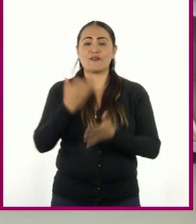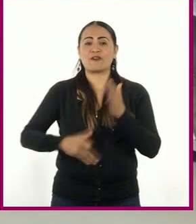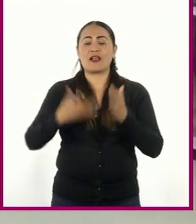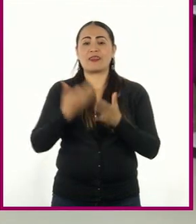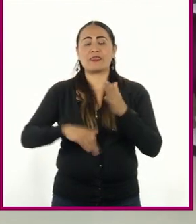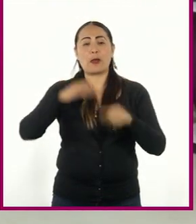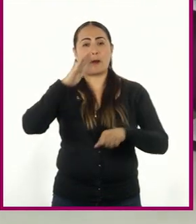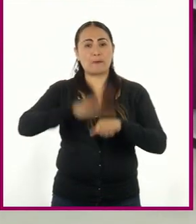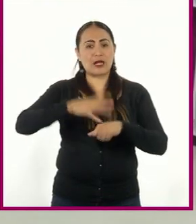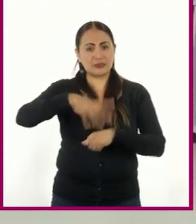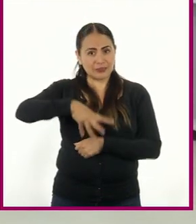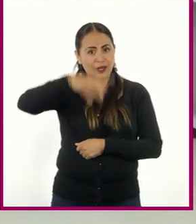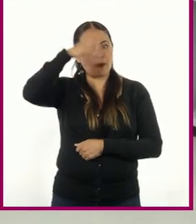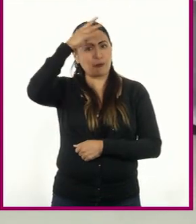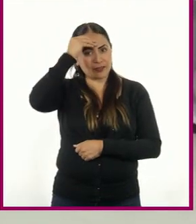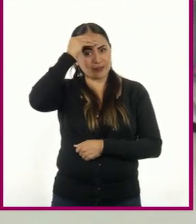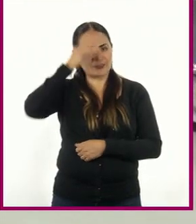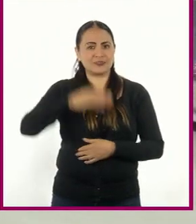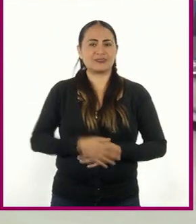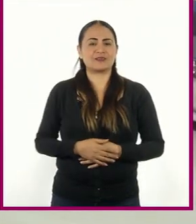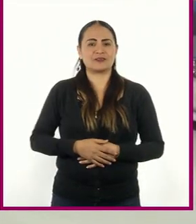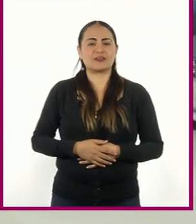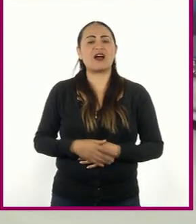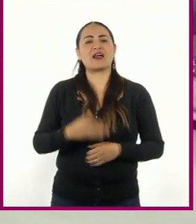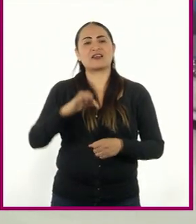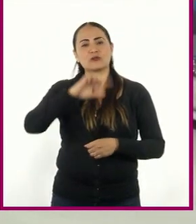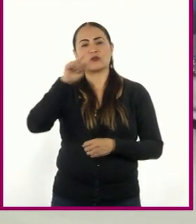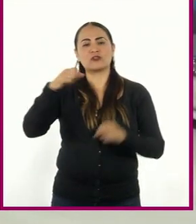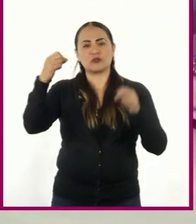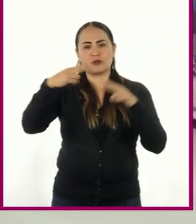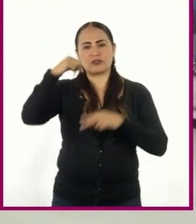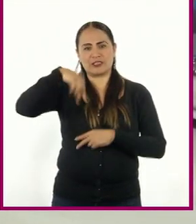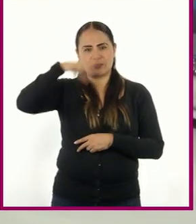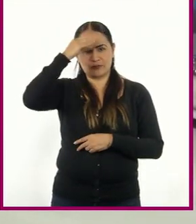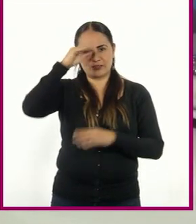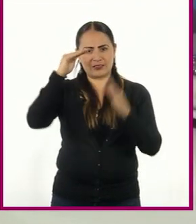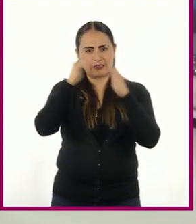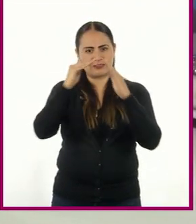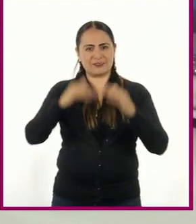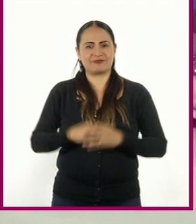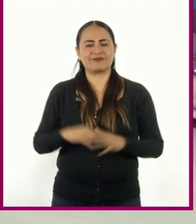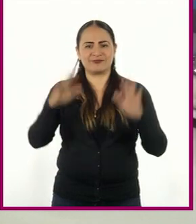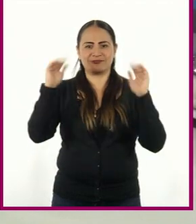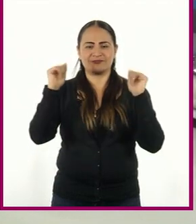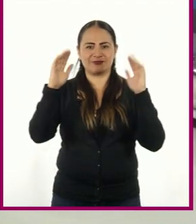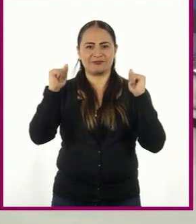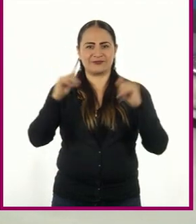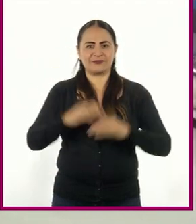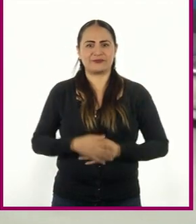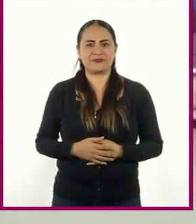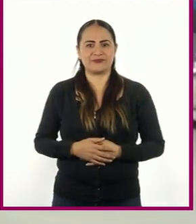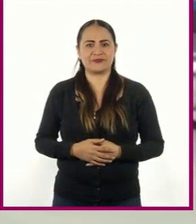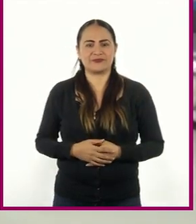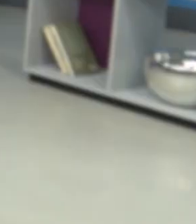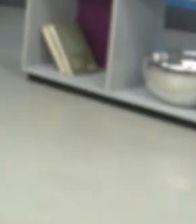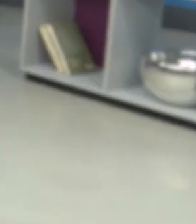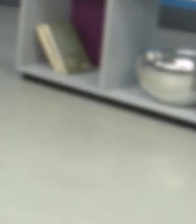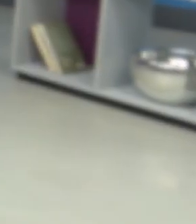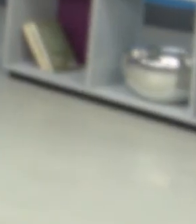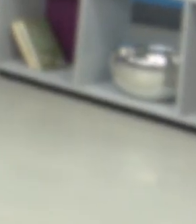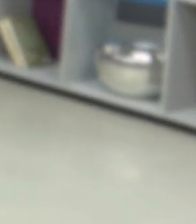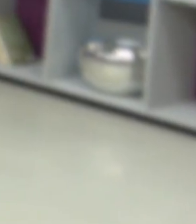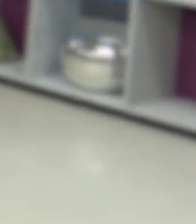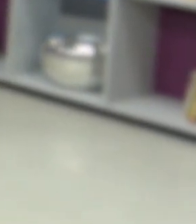mucho por explorar y descubrir, así que nos vemos pronto aquí en Aprende en Casa. Hasta la próxima.